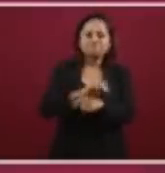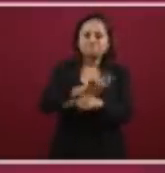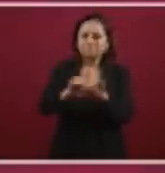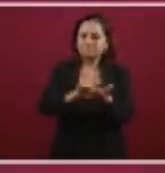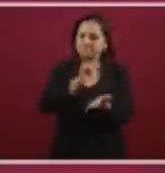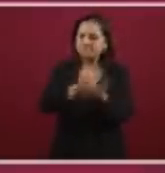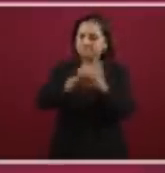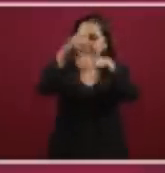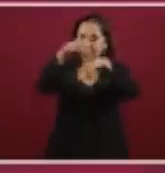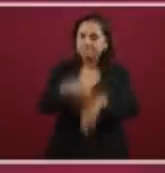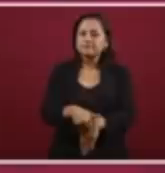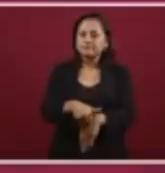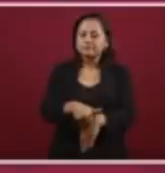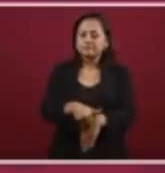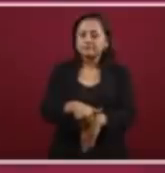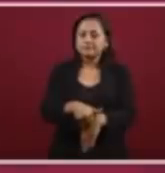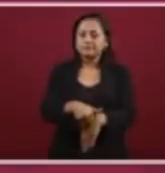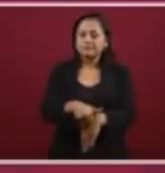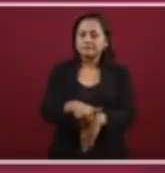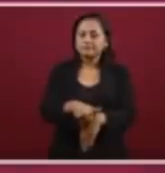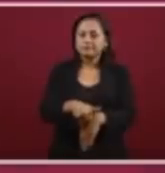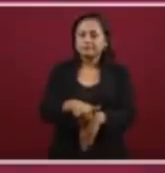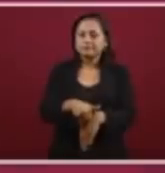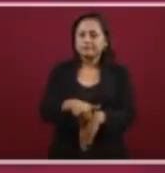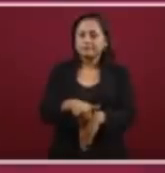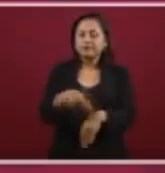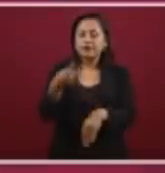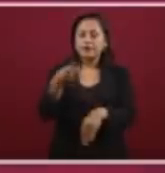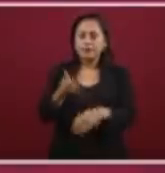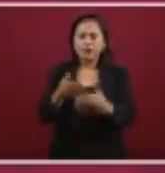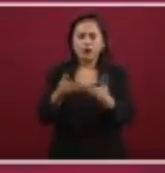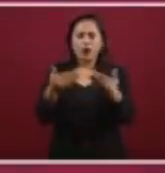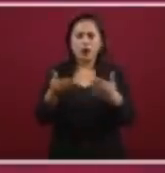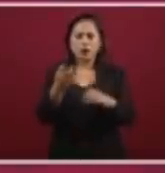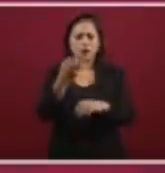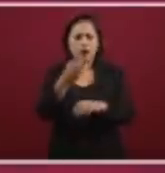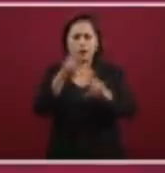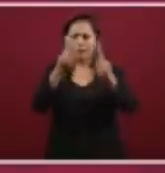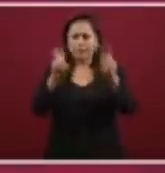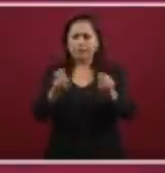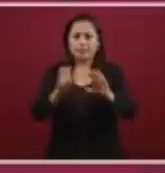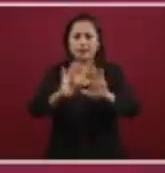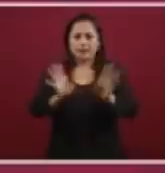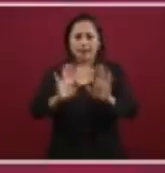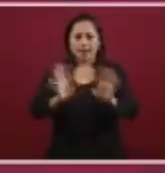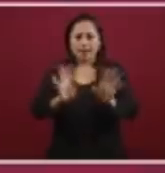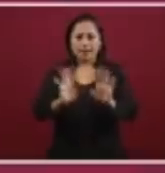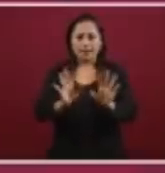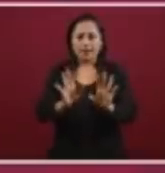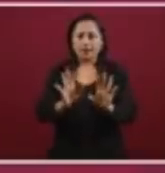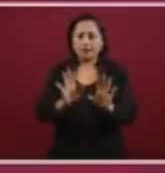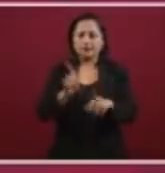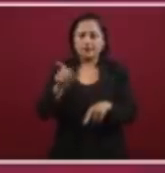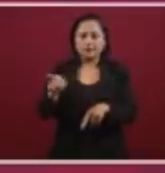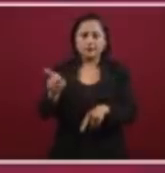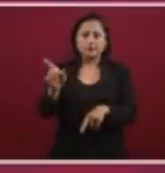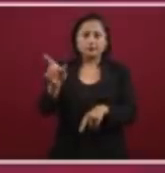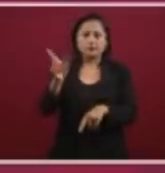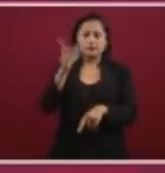bueno pues de eso ya pasó a segundo plano ya no me dicen este